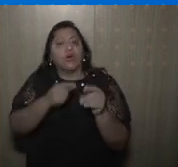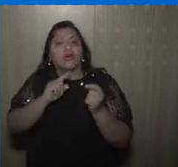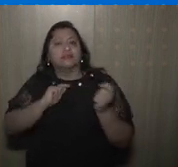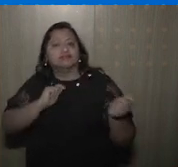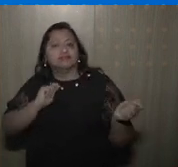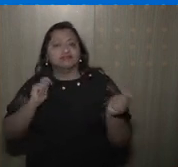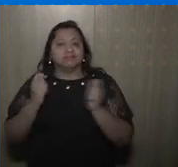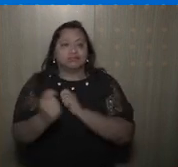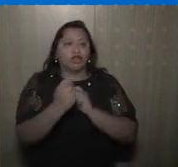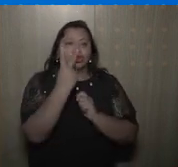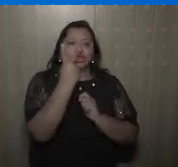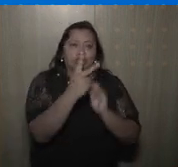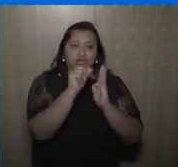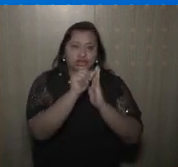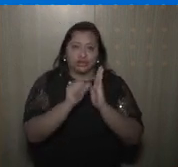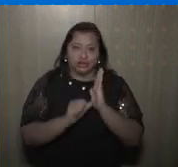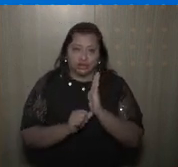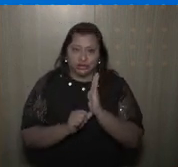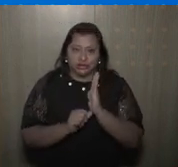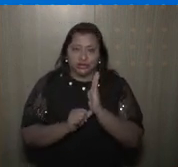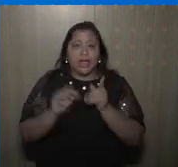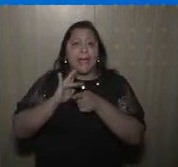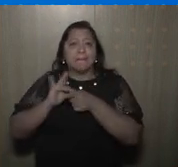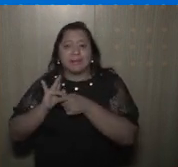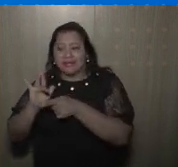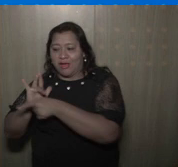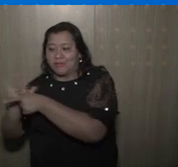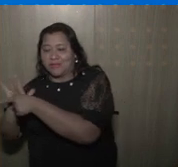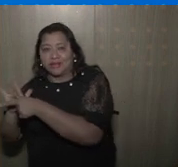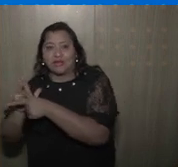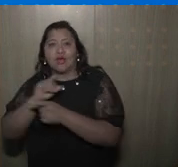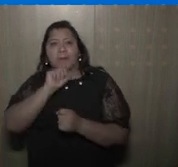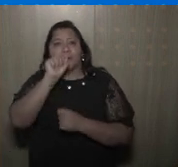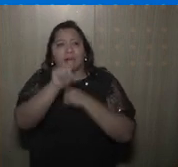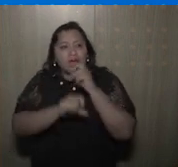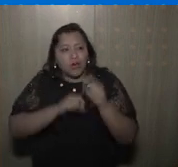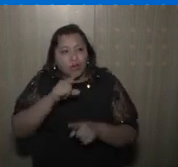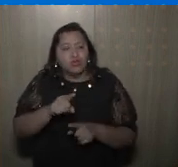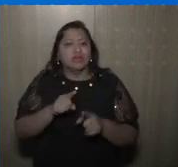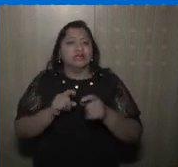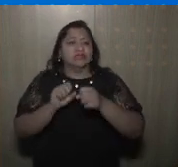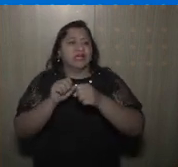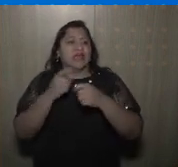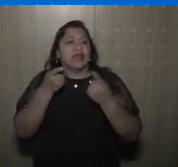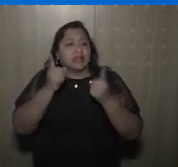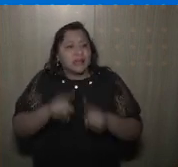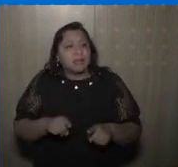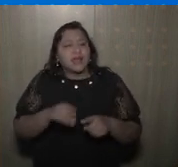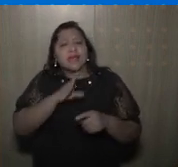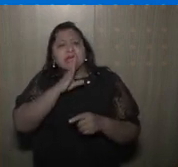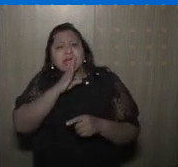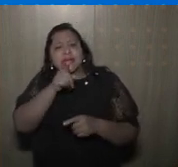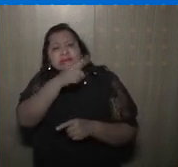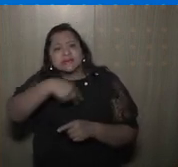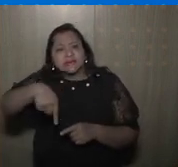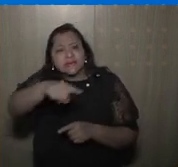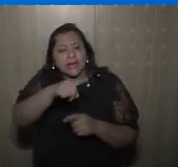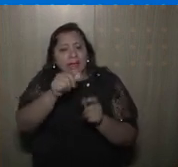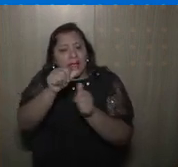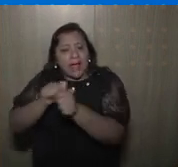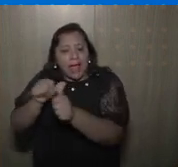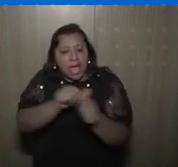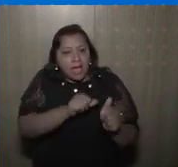dos aplicativos y conocer con anticipación las preguntas y el soporte a radicar por cada una de las